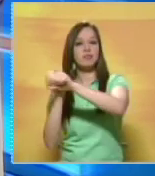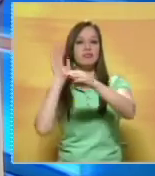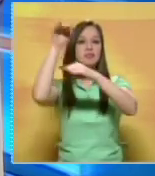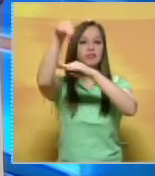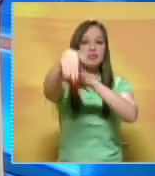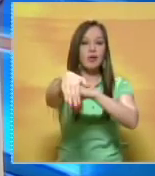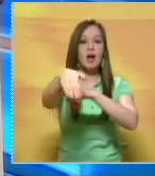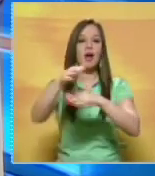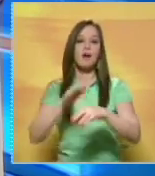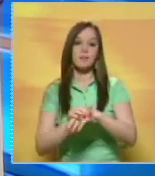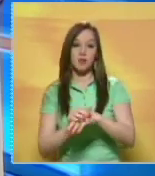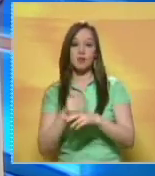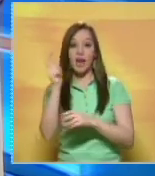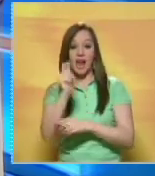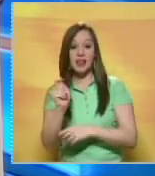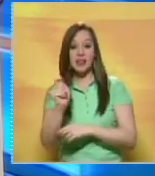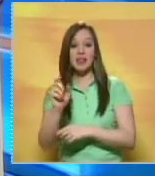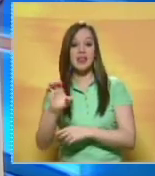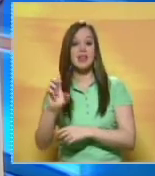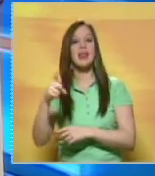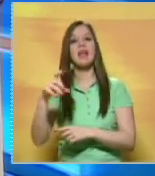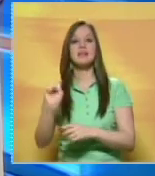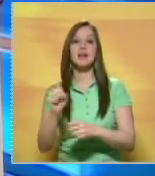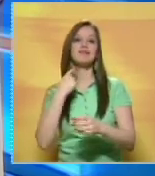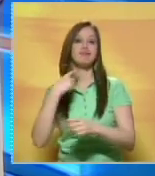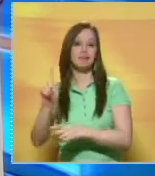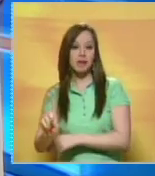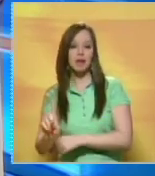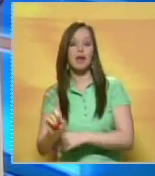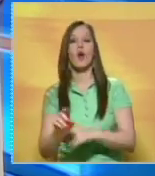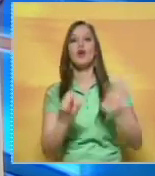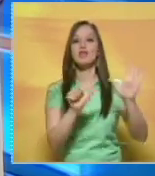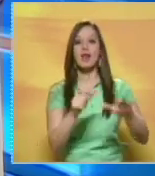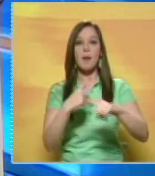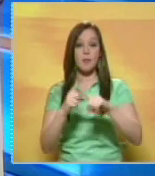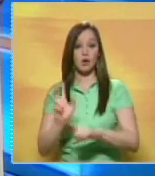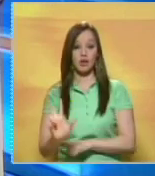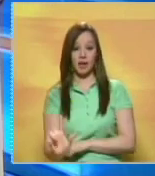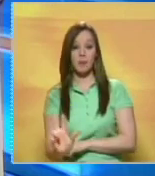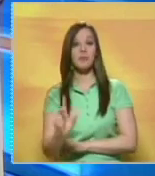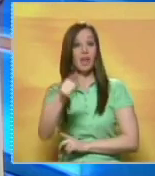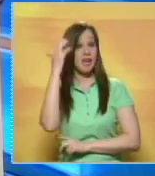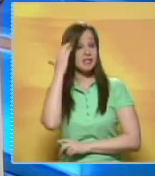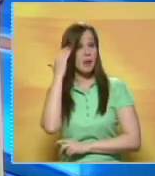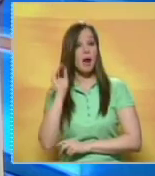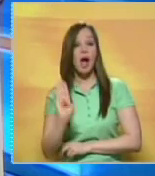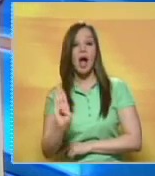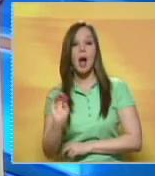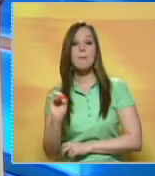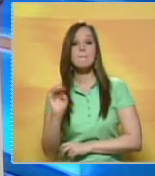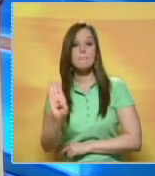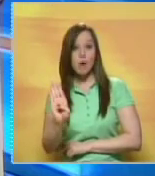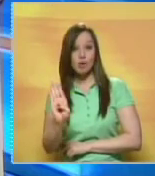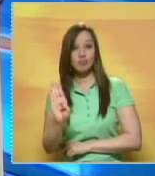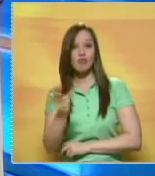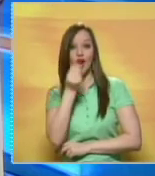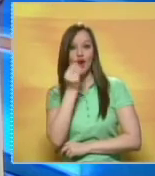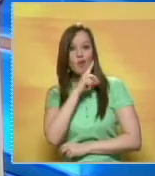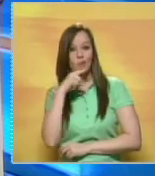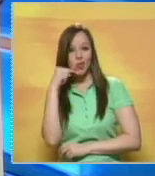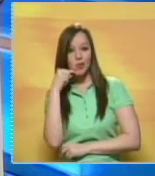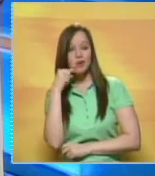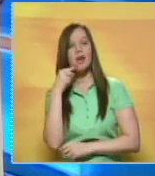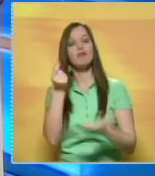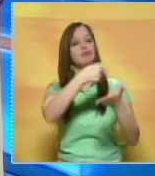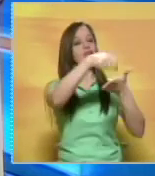la derrota de los Rangers de Texas ante los Reyes de Tampa Bay de 6-3. Además, sepan que Bob Abreu firmó un contrato de ligas menores con los Mets de Nueva